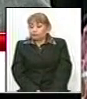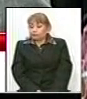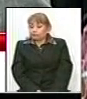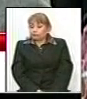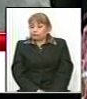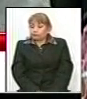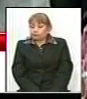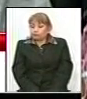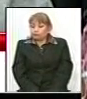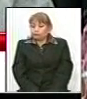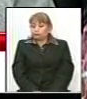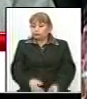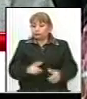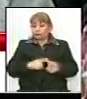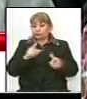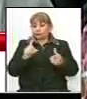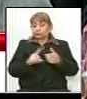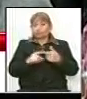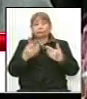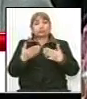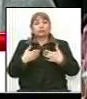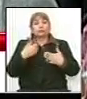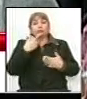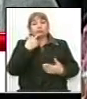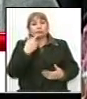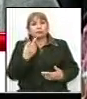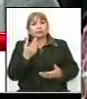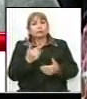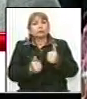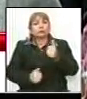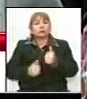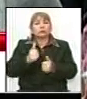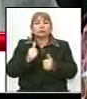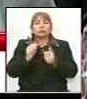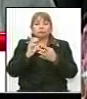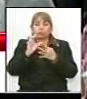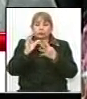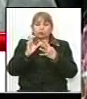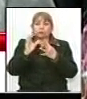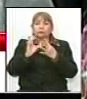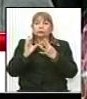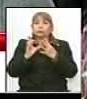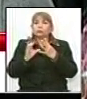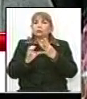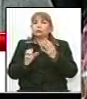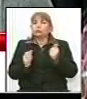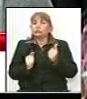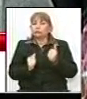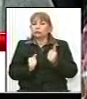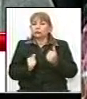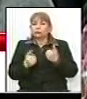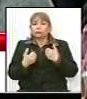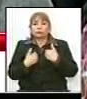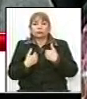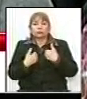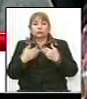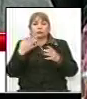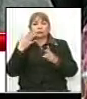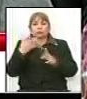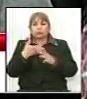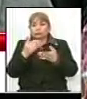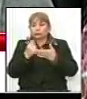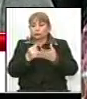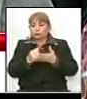favor. Entonces, con esto quiero decir, ¿cuál es la característica de atención